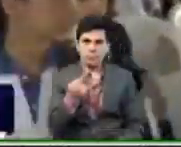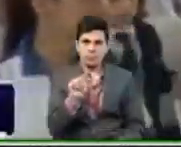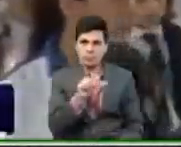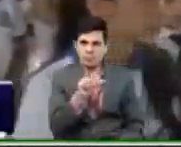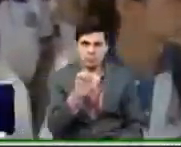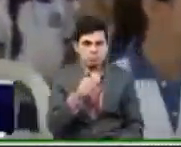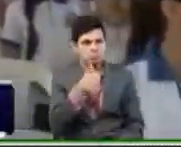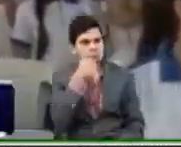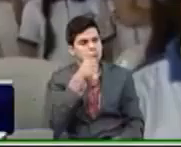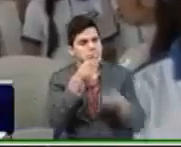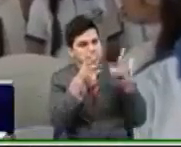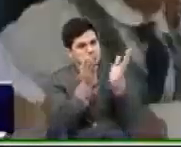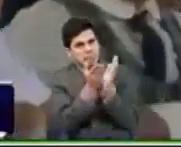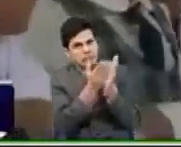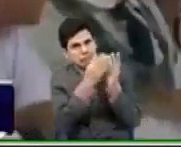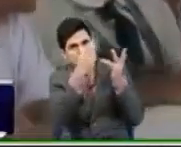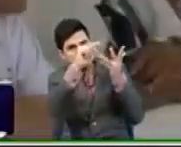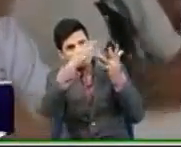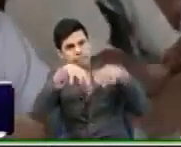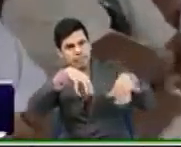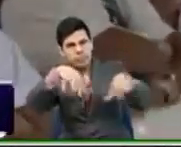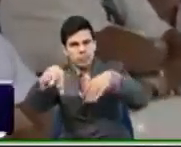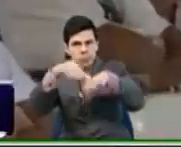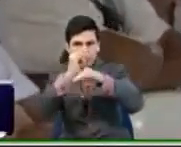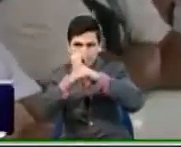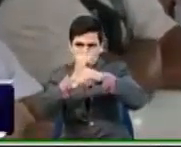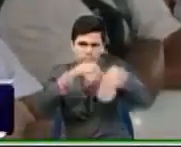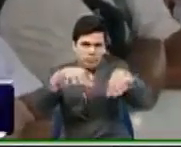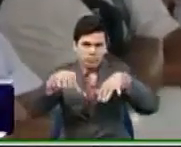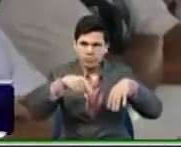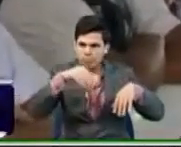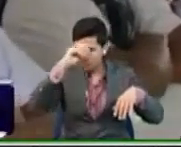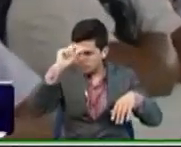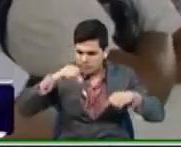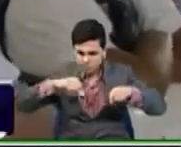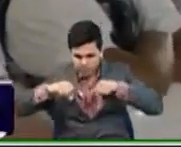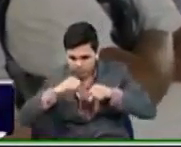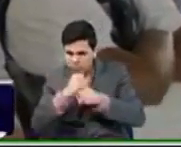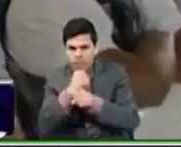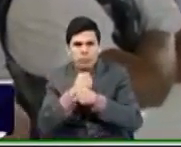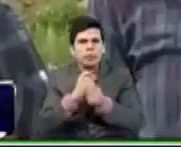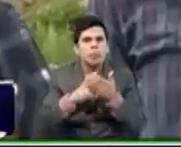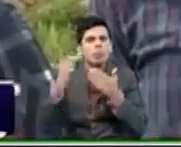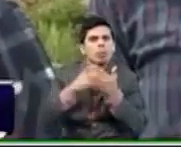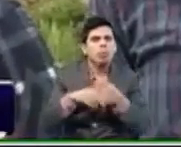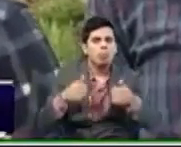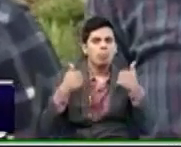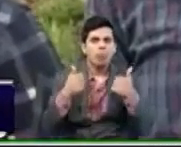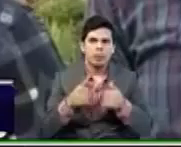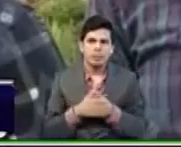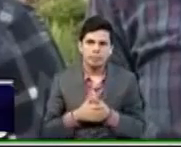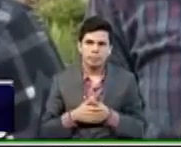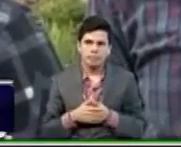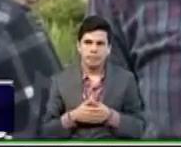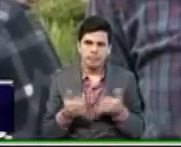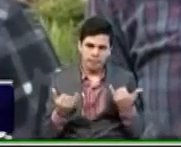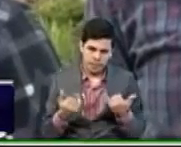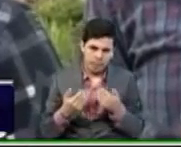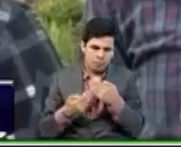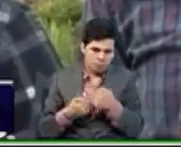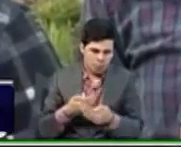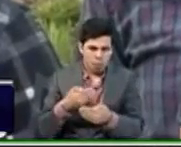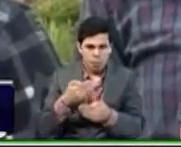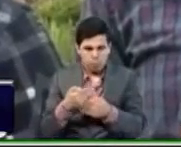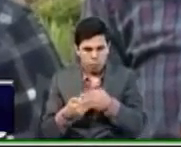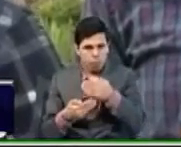los diferentes estudiantes de las instituciones educativas, quien hacen parte de este gran proyecto. Este proceso de